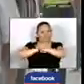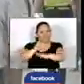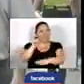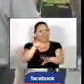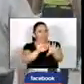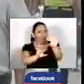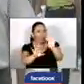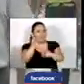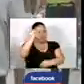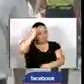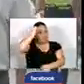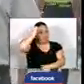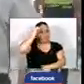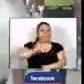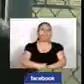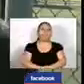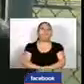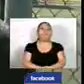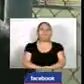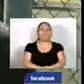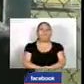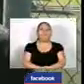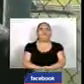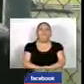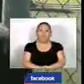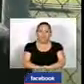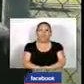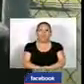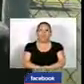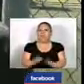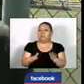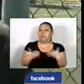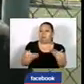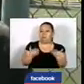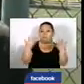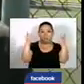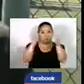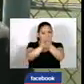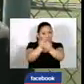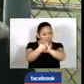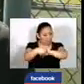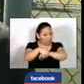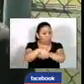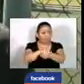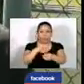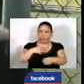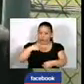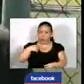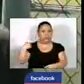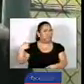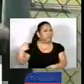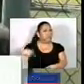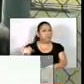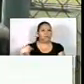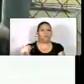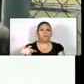que muchos tienen claro. Igualmente las básicas, el lavado de manos, que eso sí lo hago muy frecuente,